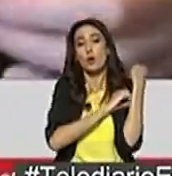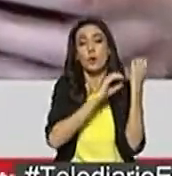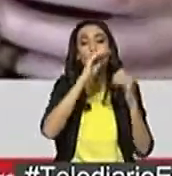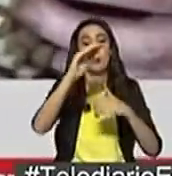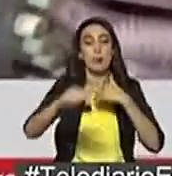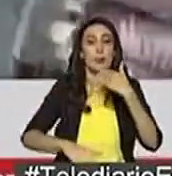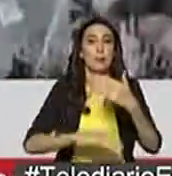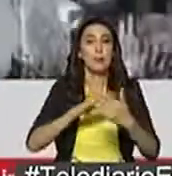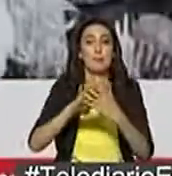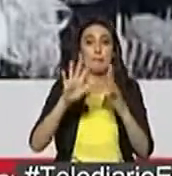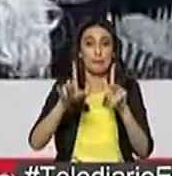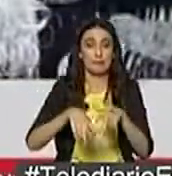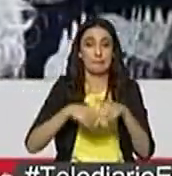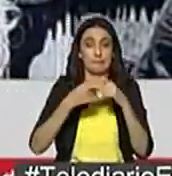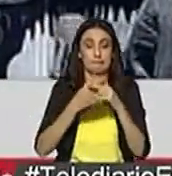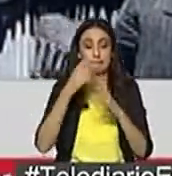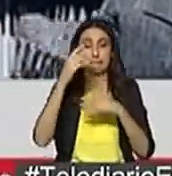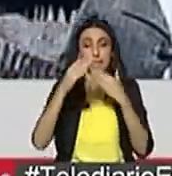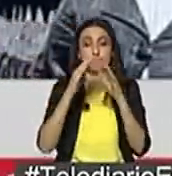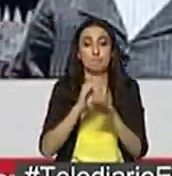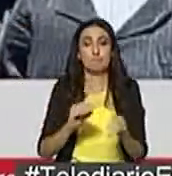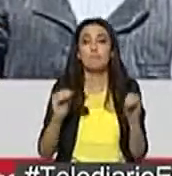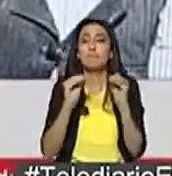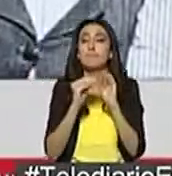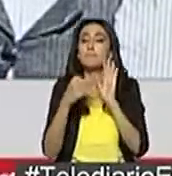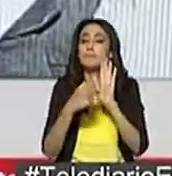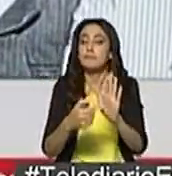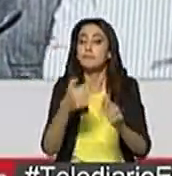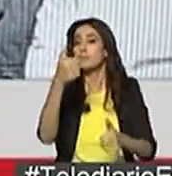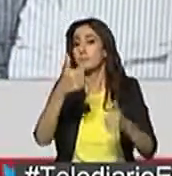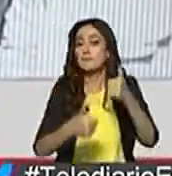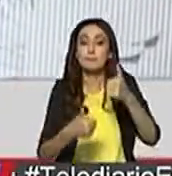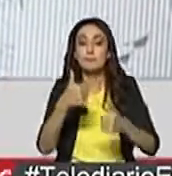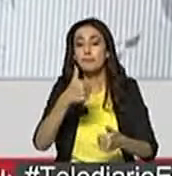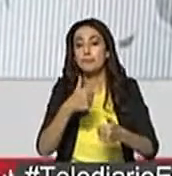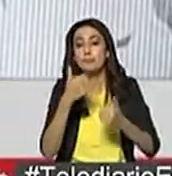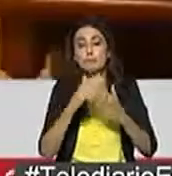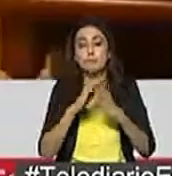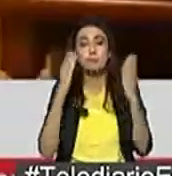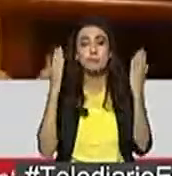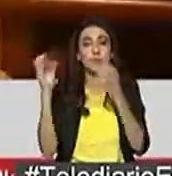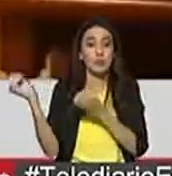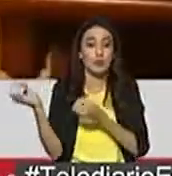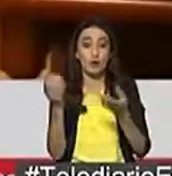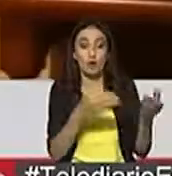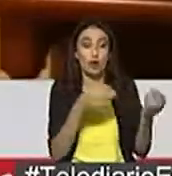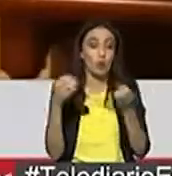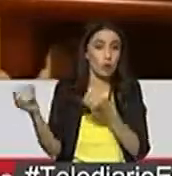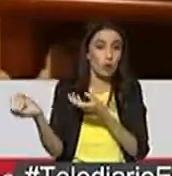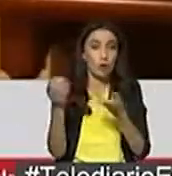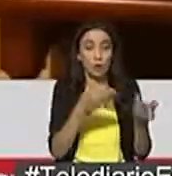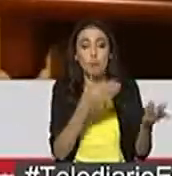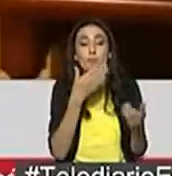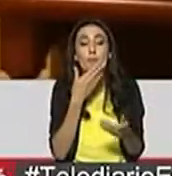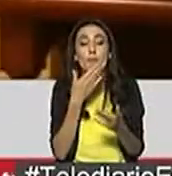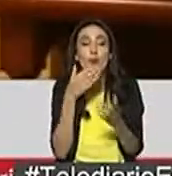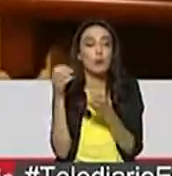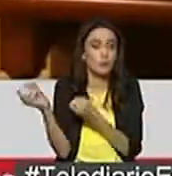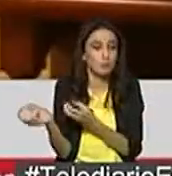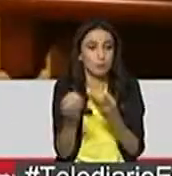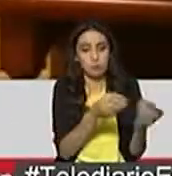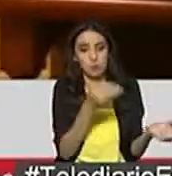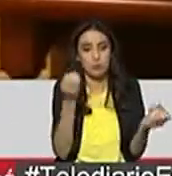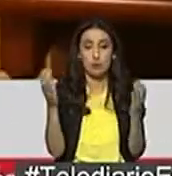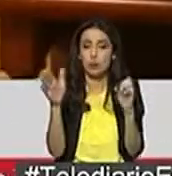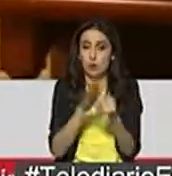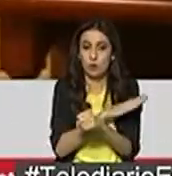La gente bailaba alrededor del bandoneón, llevaban al campo por la facilidad de transportar y cometía un sonido brillante y